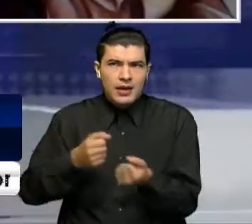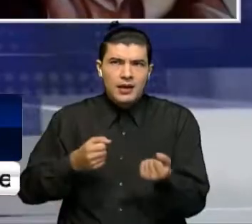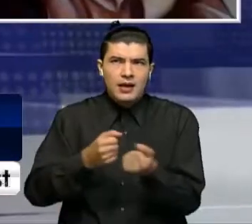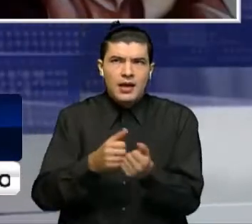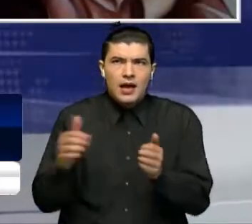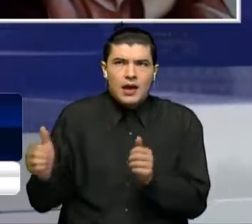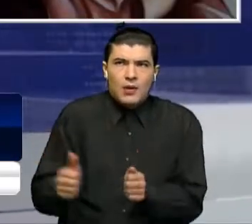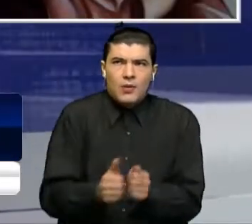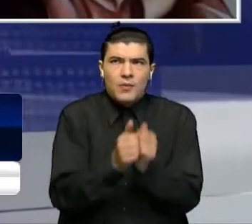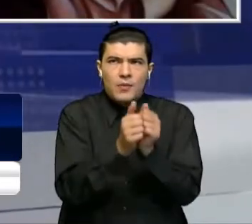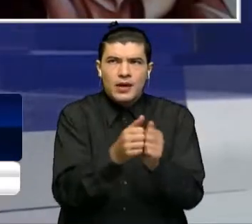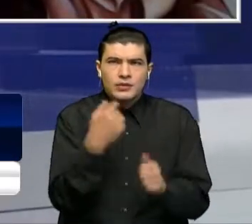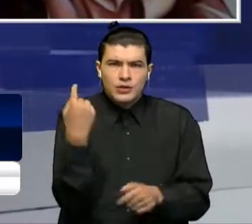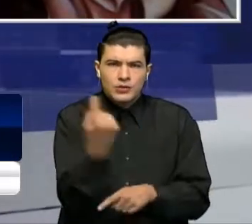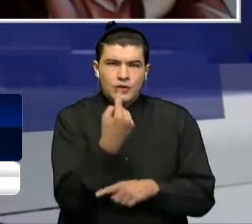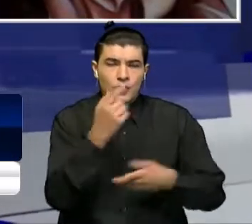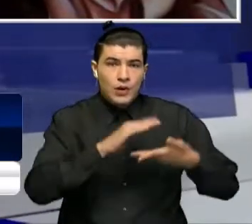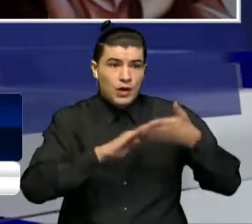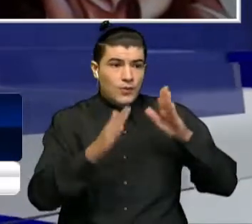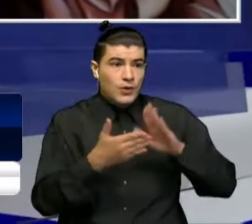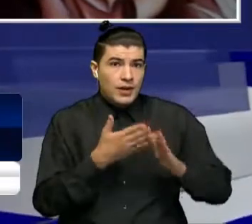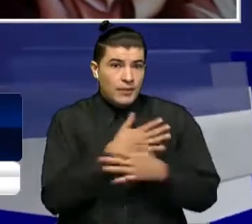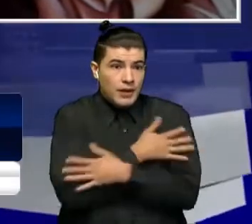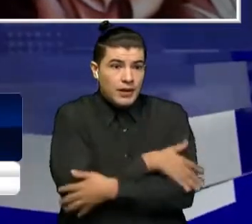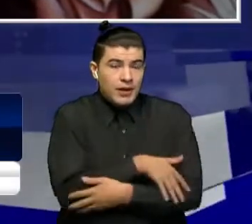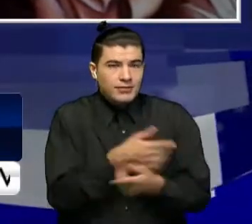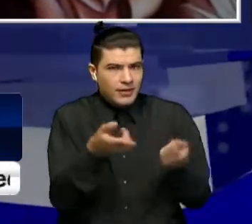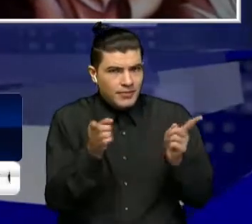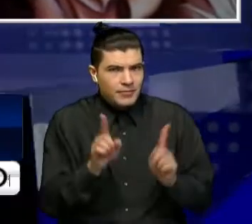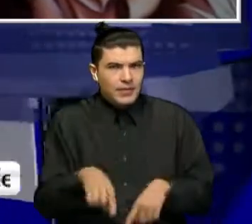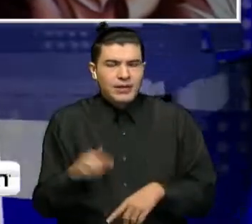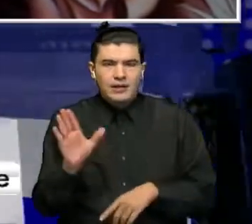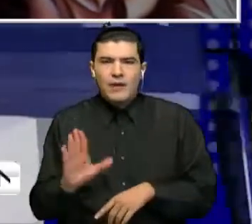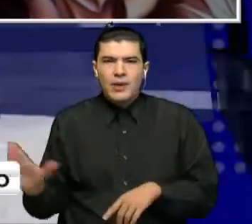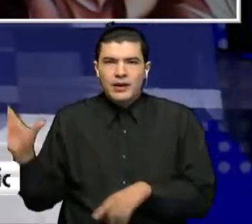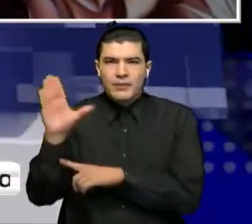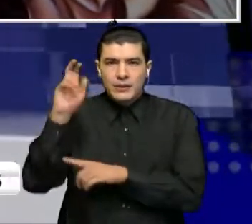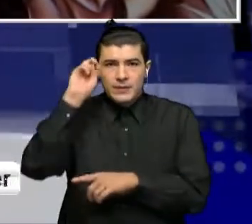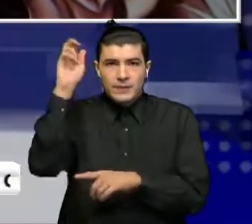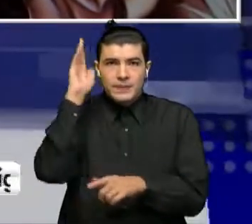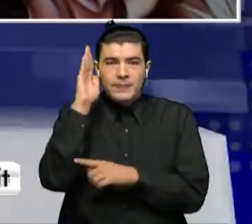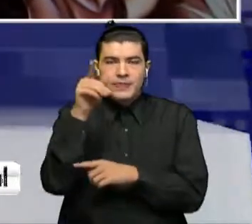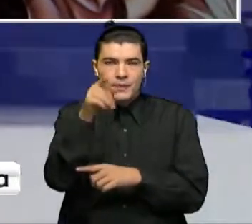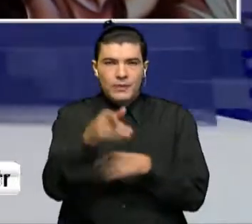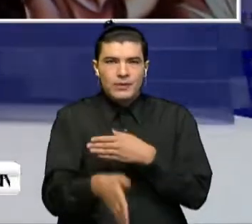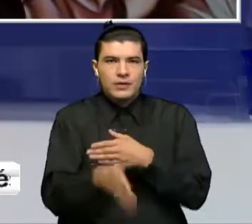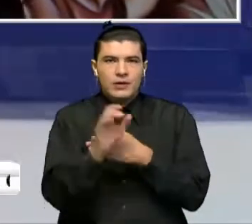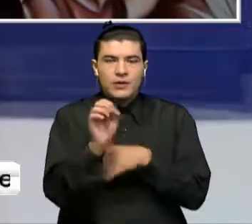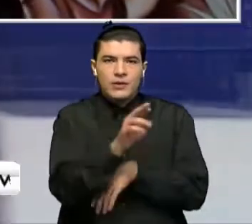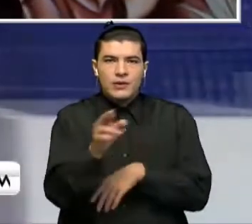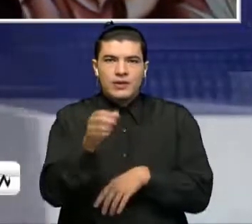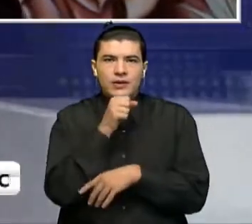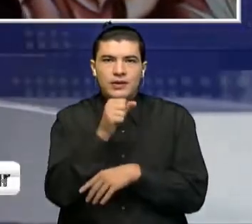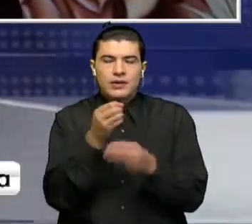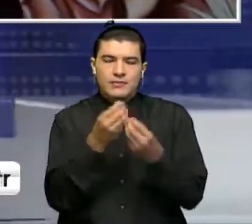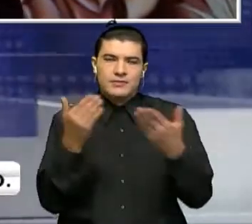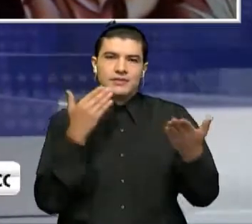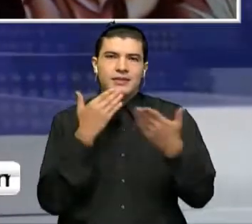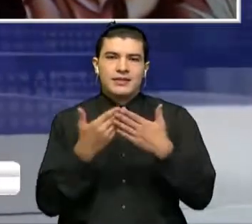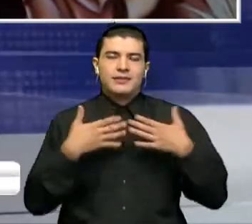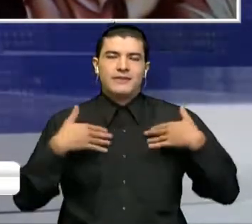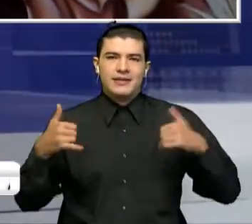acompañamiento no sólo de la comunidad pamplonesa sino también del departamento continúen ustedes con más noticias en estudio les deseo una buena